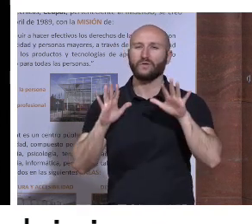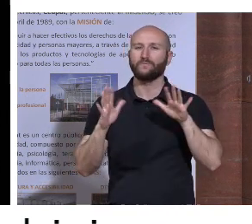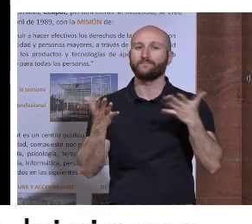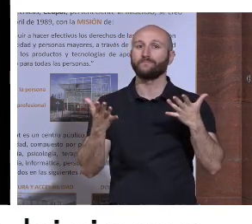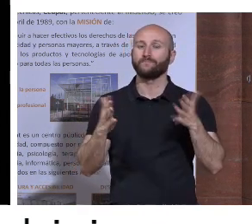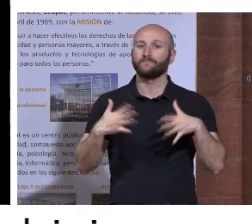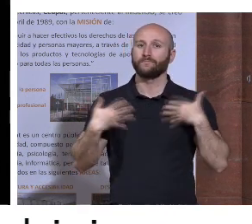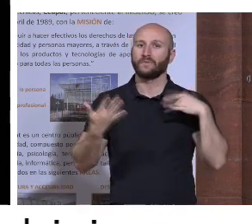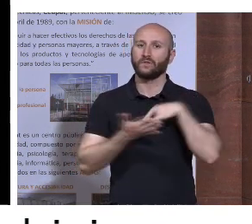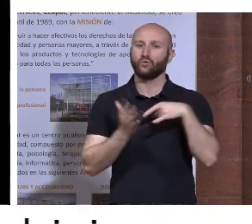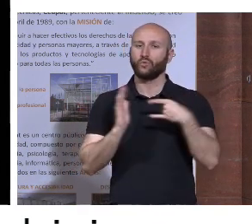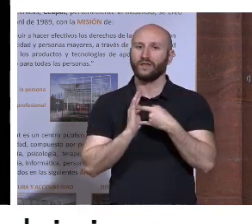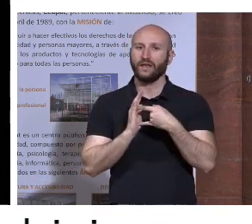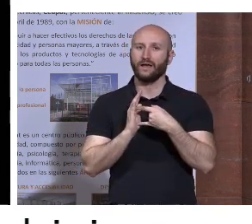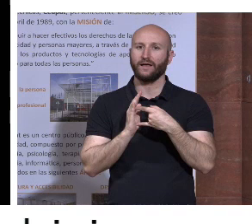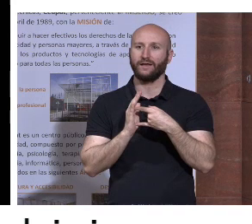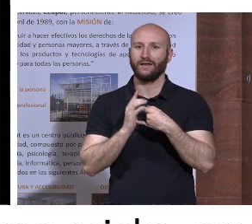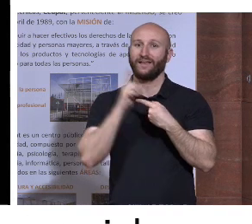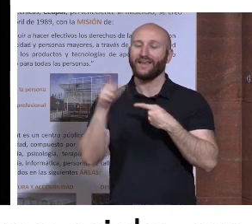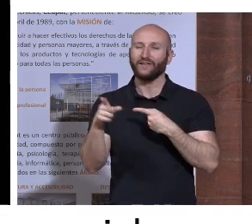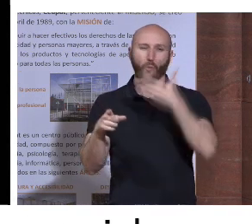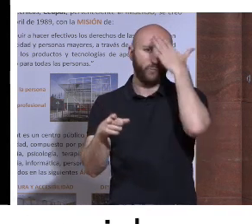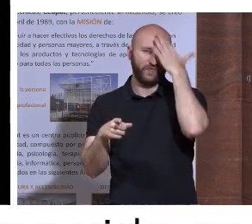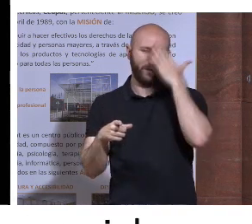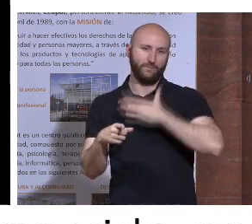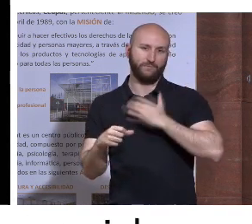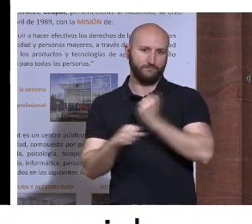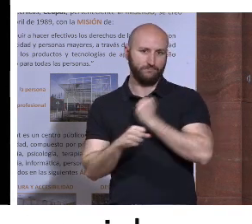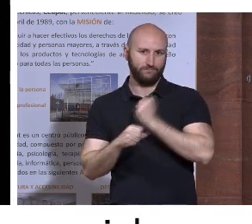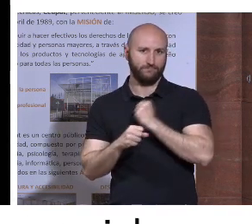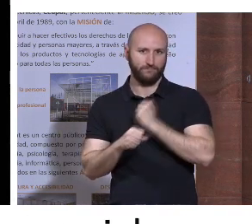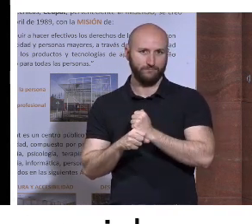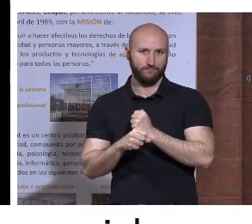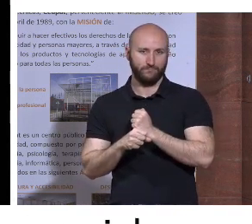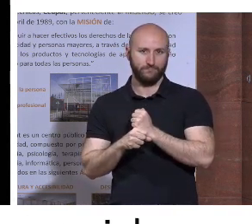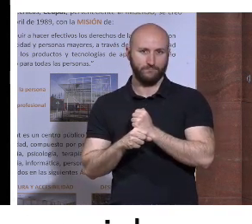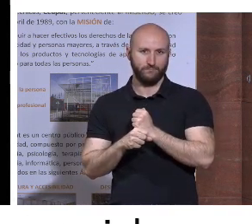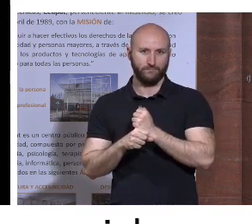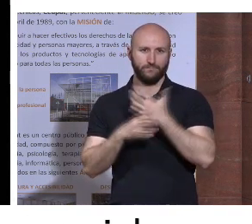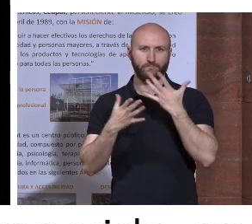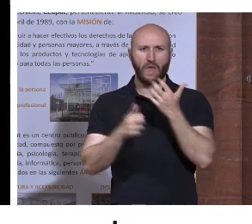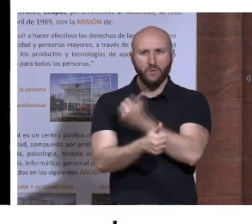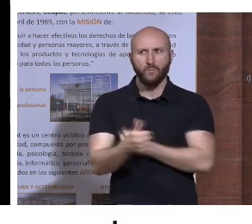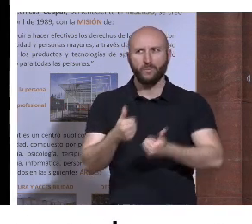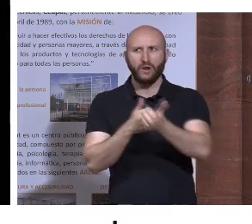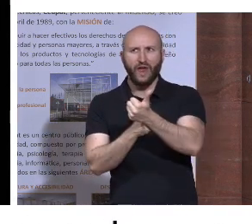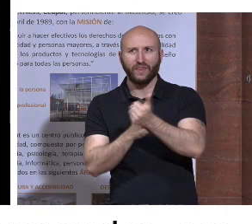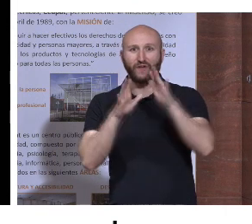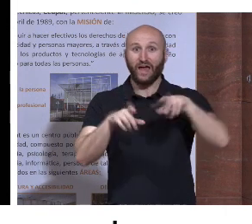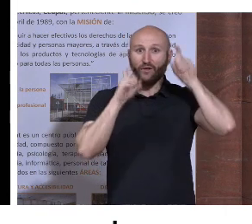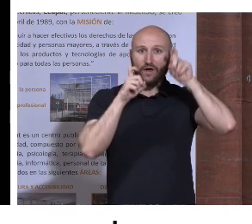tecnologías eran el núcleo de mi trabajo y se me desdibujaba lo que era para mí prioritario, que era la